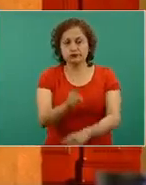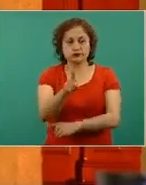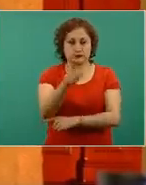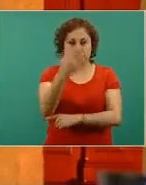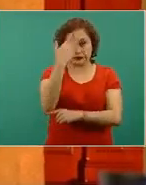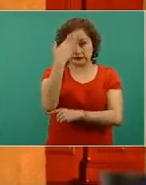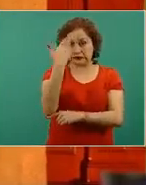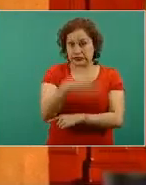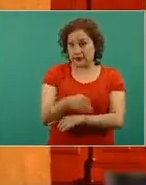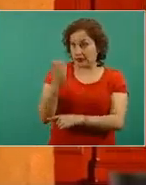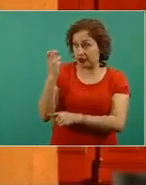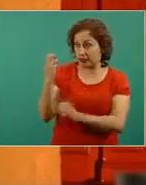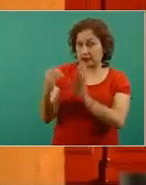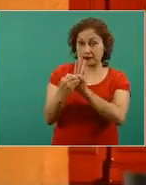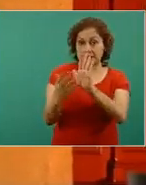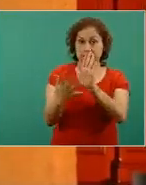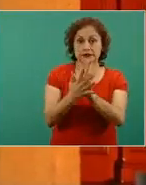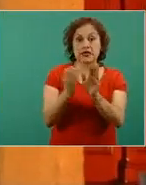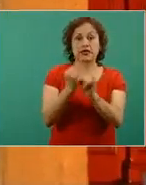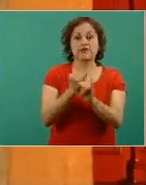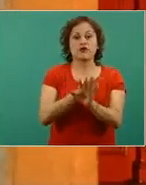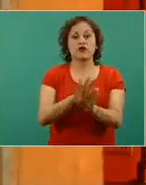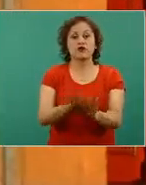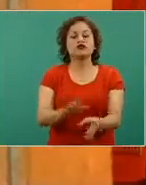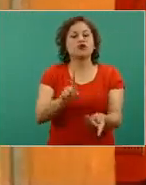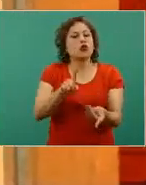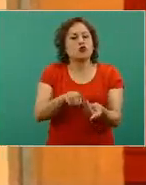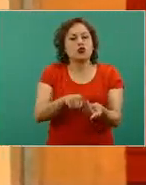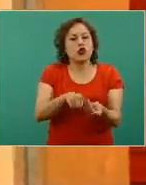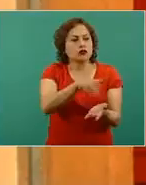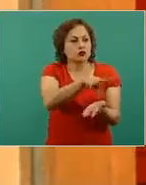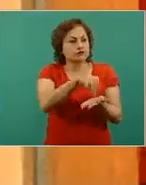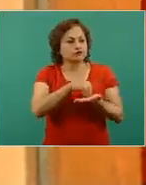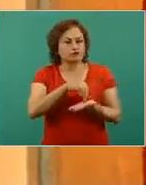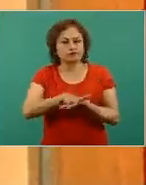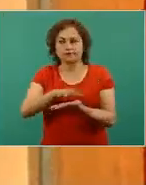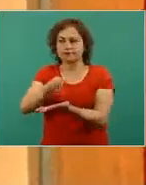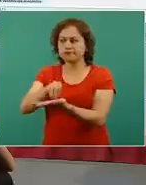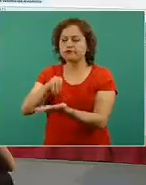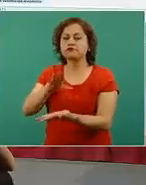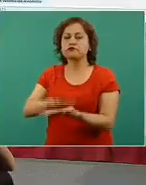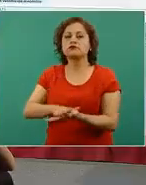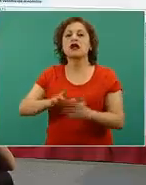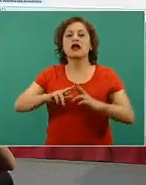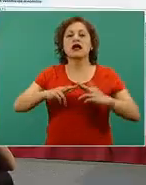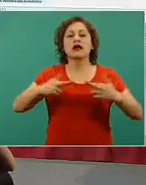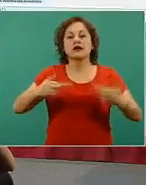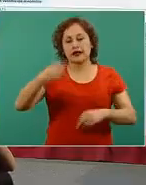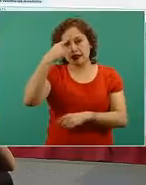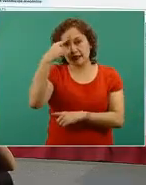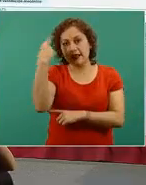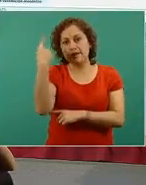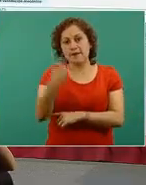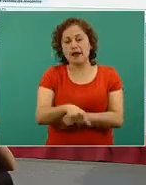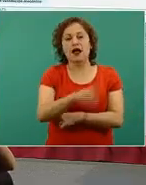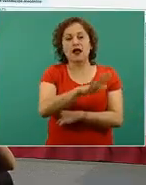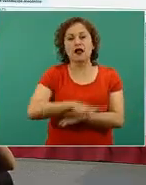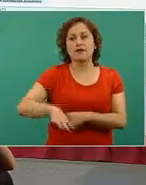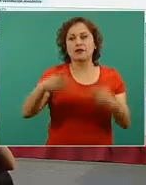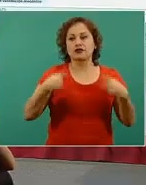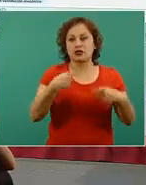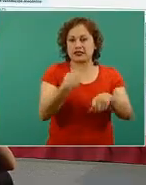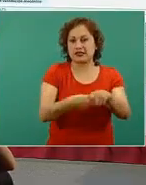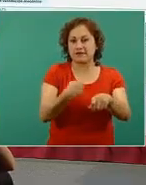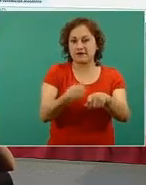de esta información proviene de nuestra red de infección respiratoria aguda grave, la red IRAC, y que